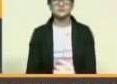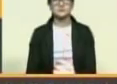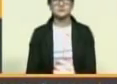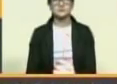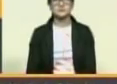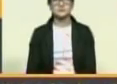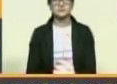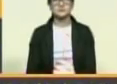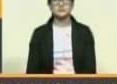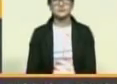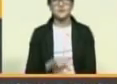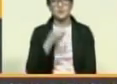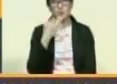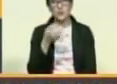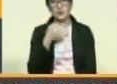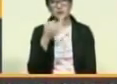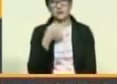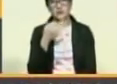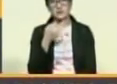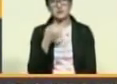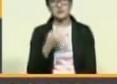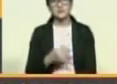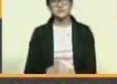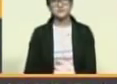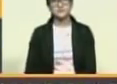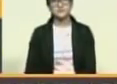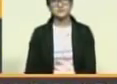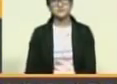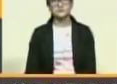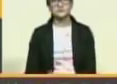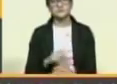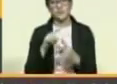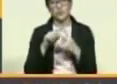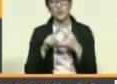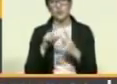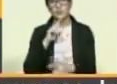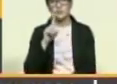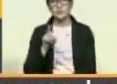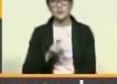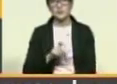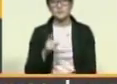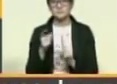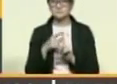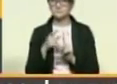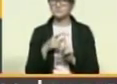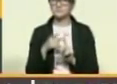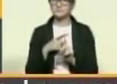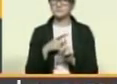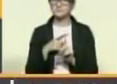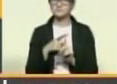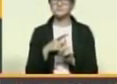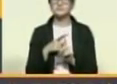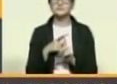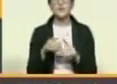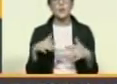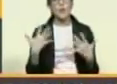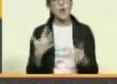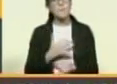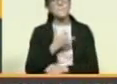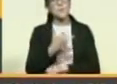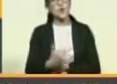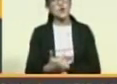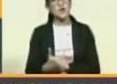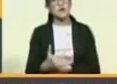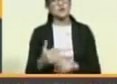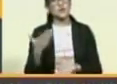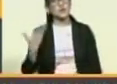Buenas tardes, presidente. ¿Cómo está? Buenas tardes. Dos preguntas, ¿no? La primera, ¿cuál es ese proyecto